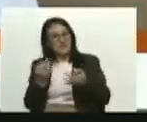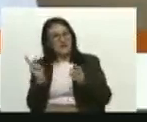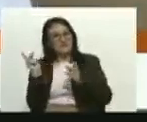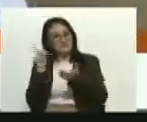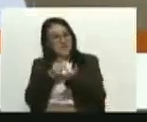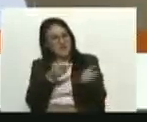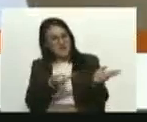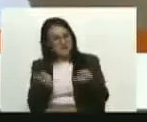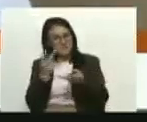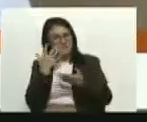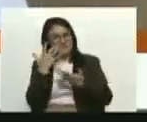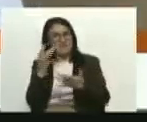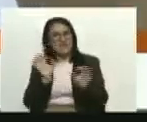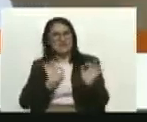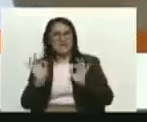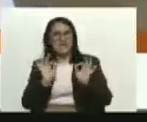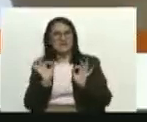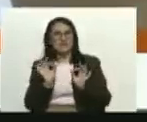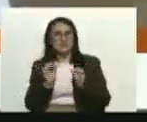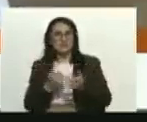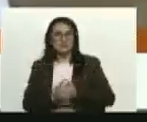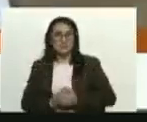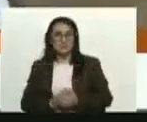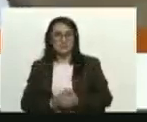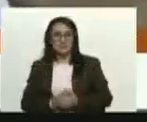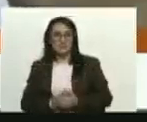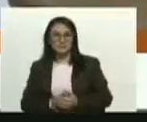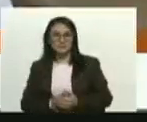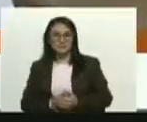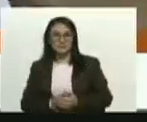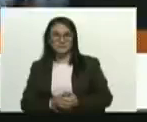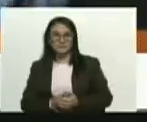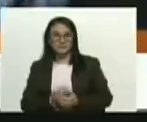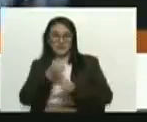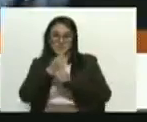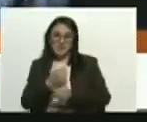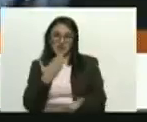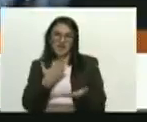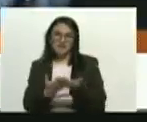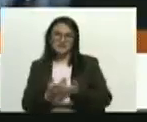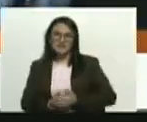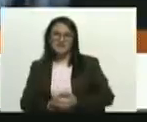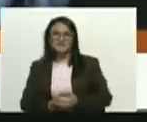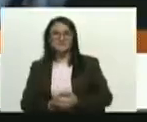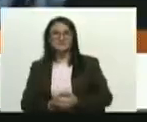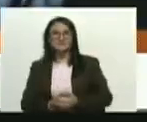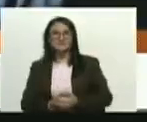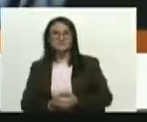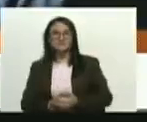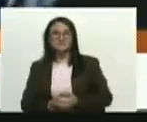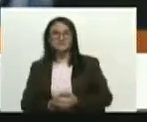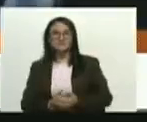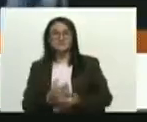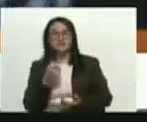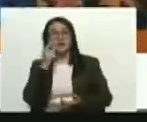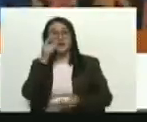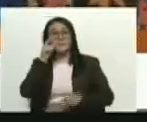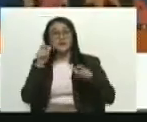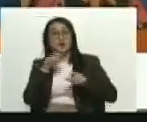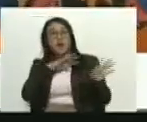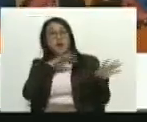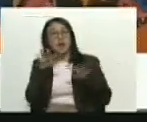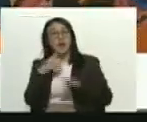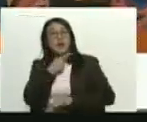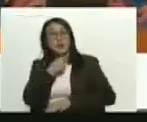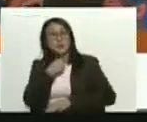vengan, que van a pasar un buen rato. Os esperamos. Gracias. Electra deleitó a los espectadores. Vine hoy a